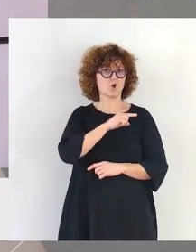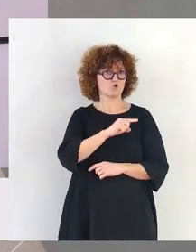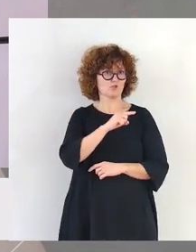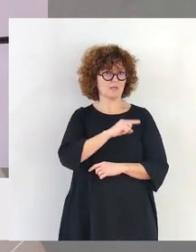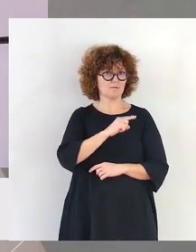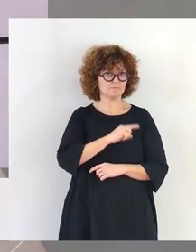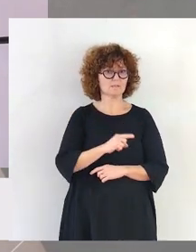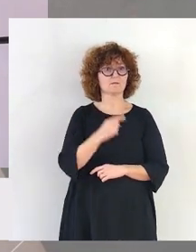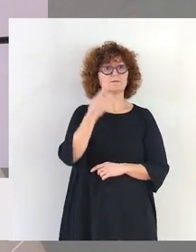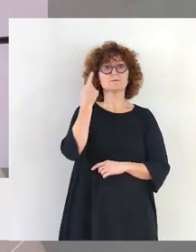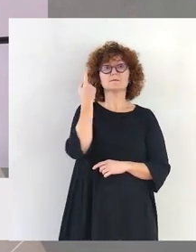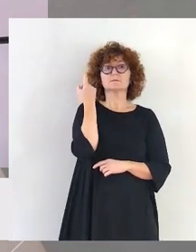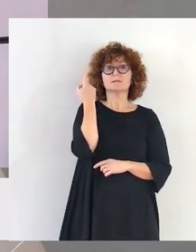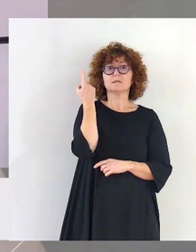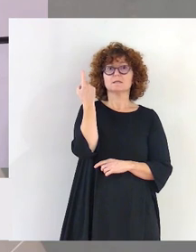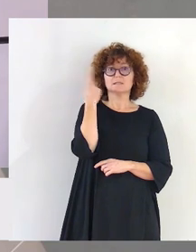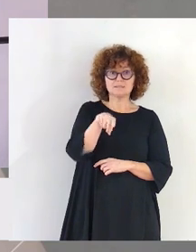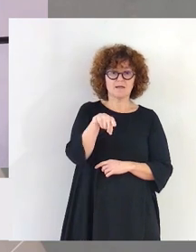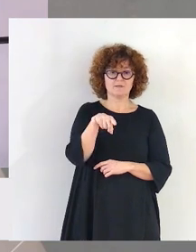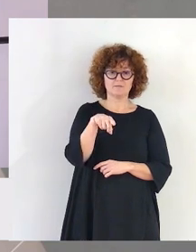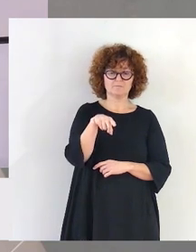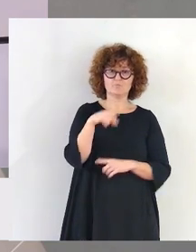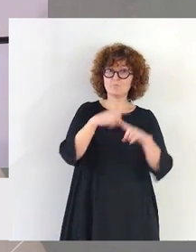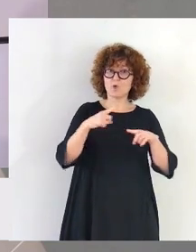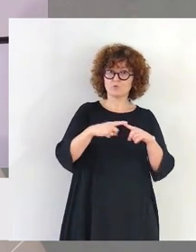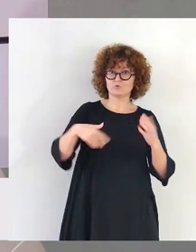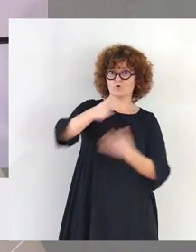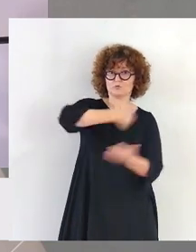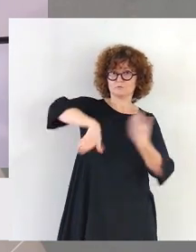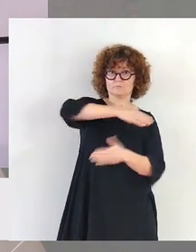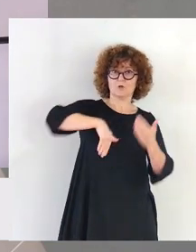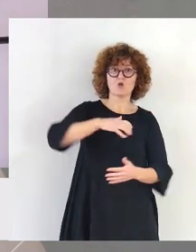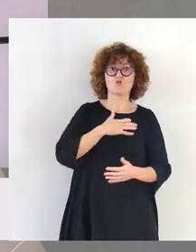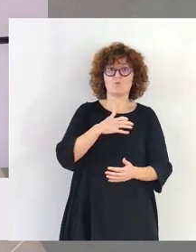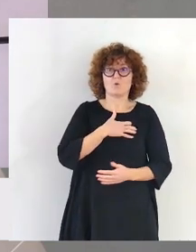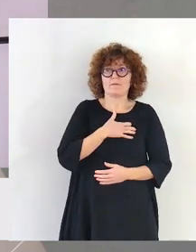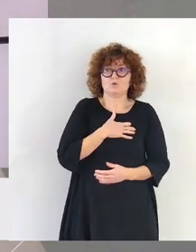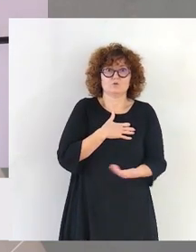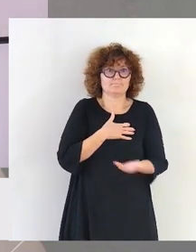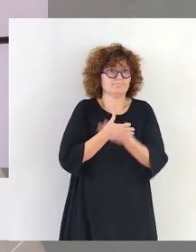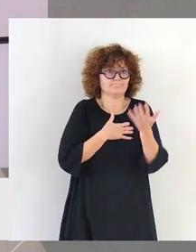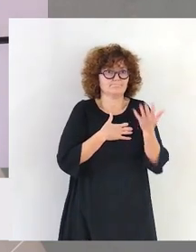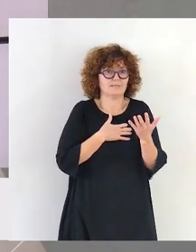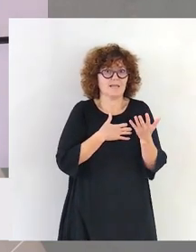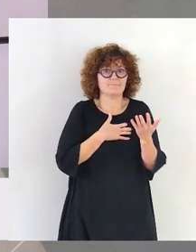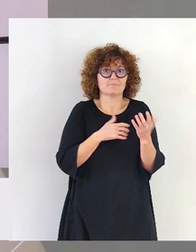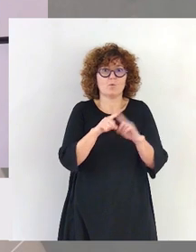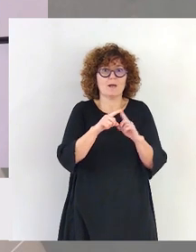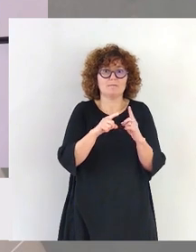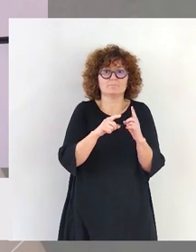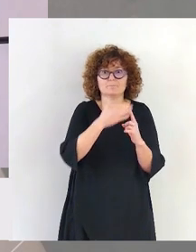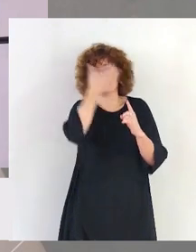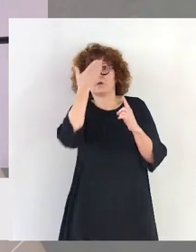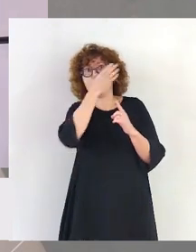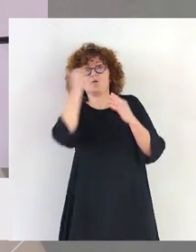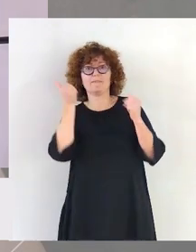ellos son plenamente conscientes de la recirculación de los de los productos no podemos seguir explotando el planeta si es que hay un planeta es que ya prácticamente Hemos llegado